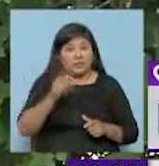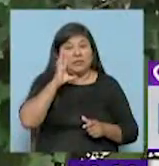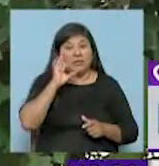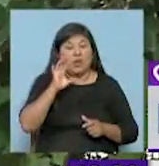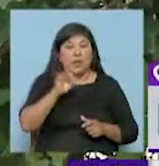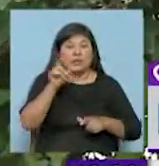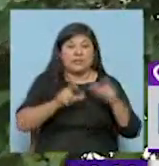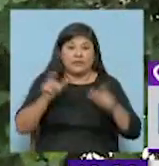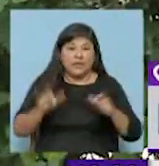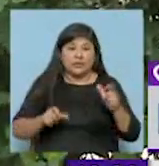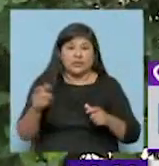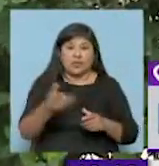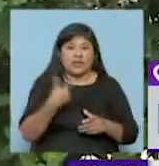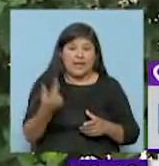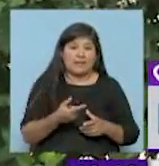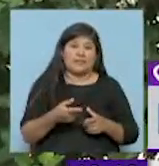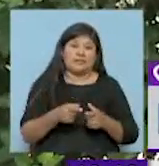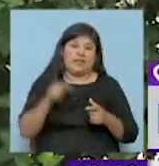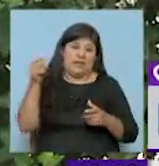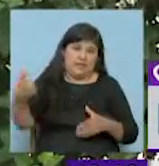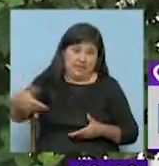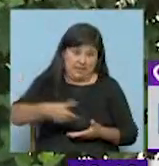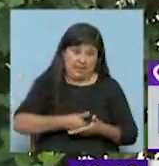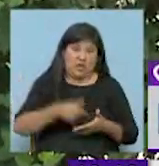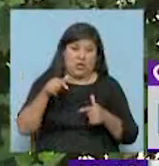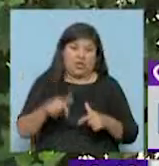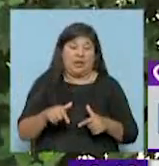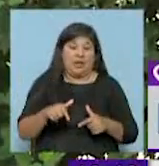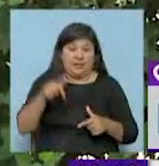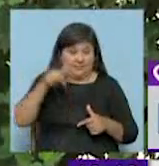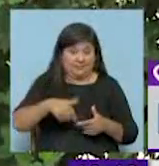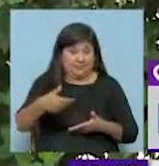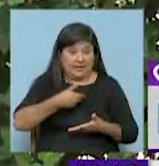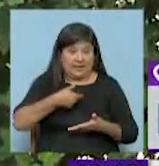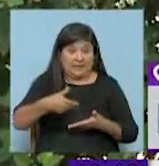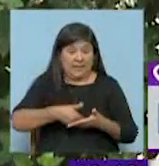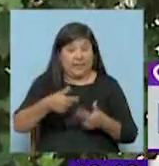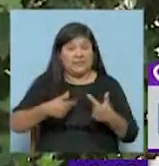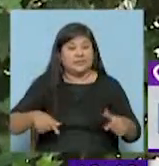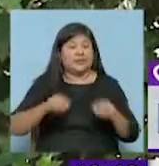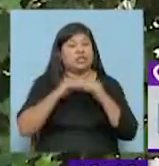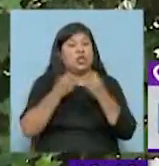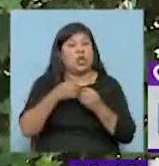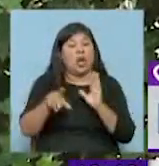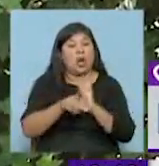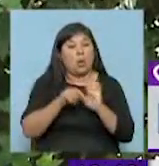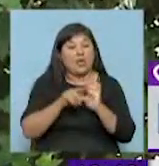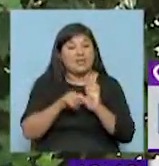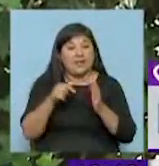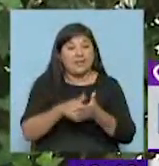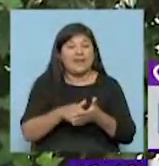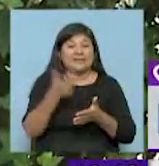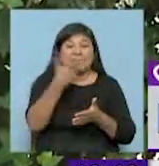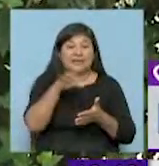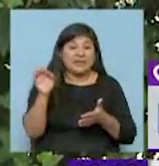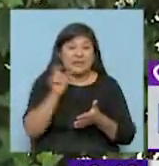WhatsApp de más de 300 personas. Y en todos los otros puntos del país, donde UCU tiene delegación, también se están acercando los afectados